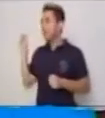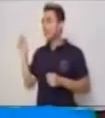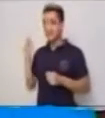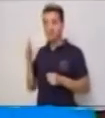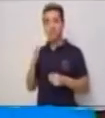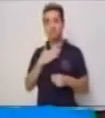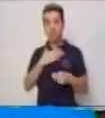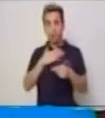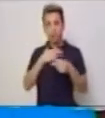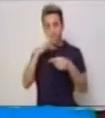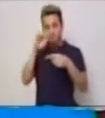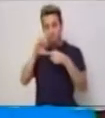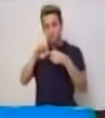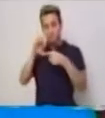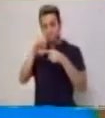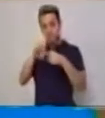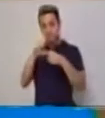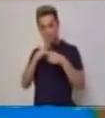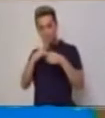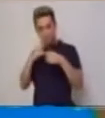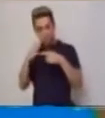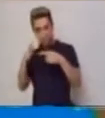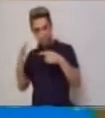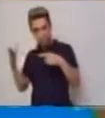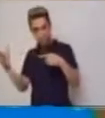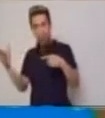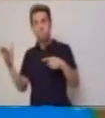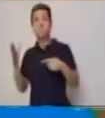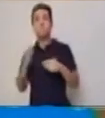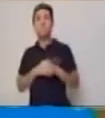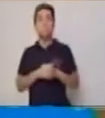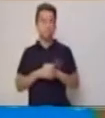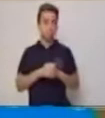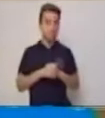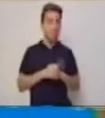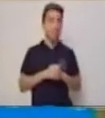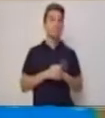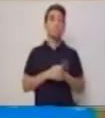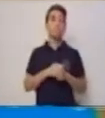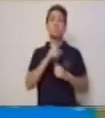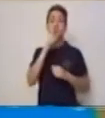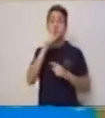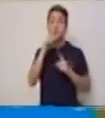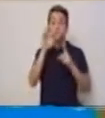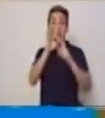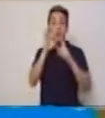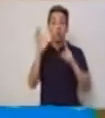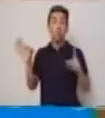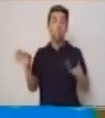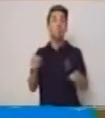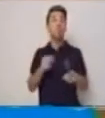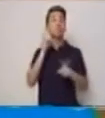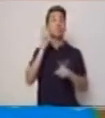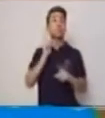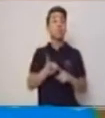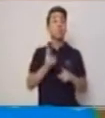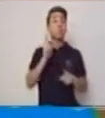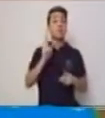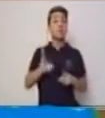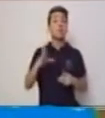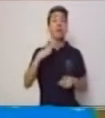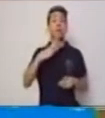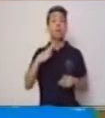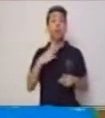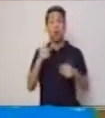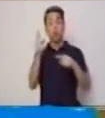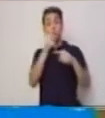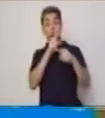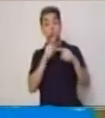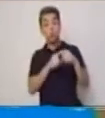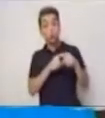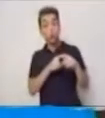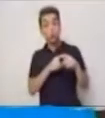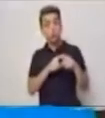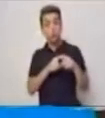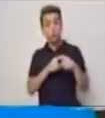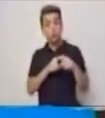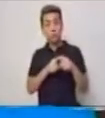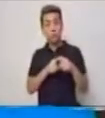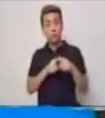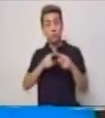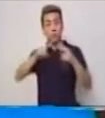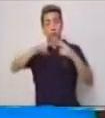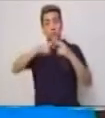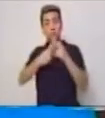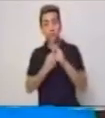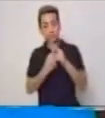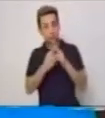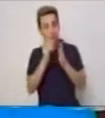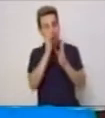predicado. En una oración no vamos a encontrar siempre el sujeto al